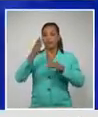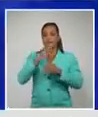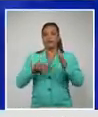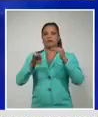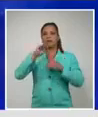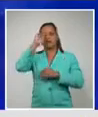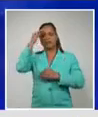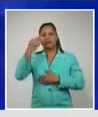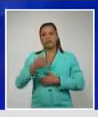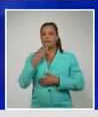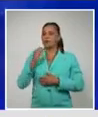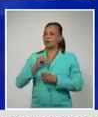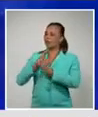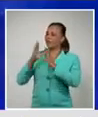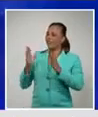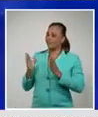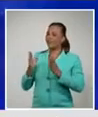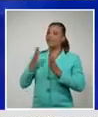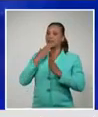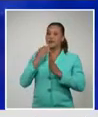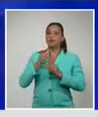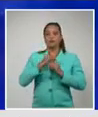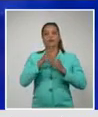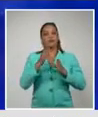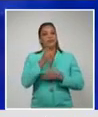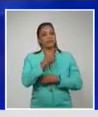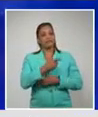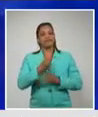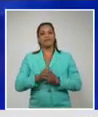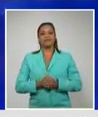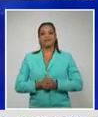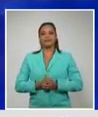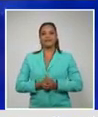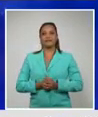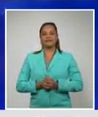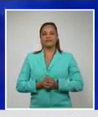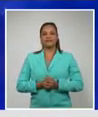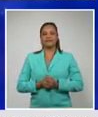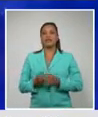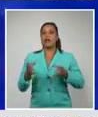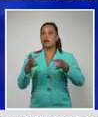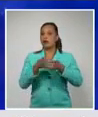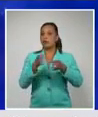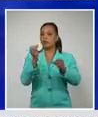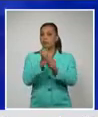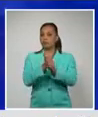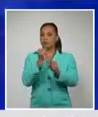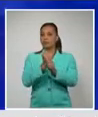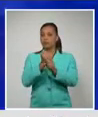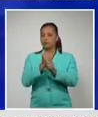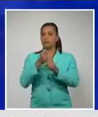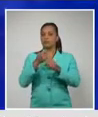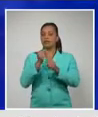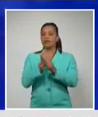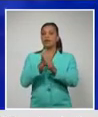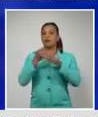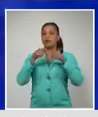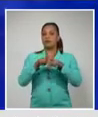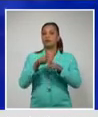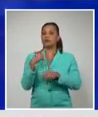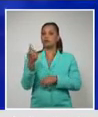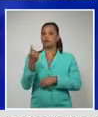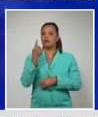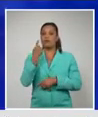Doctor, muy buenos días. Buenos días, Gisela, a ti, al equipo que nos ha acompañado durante casi un